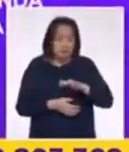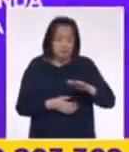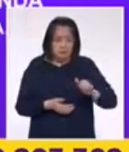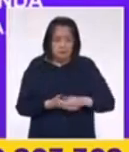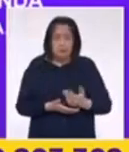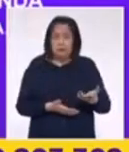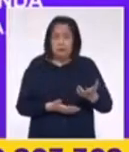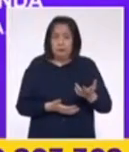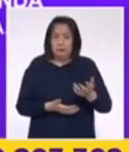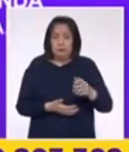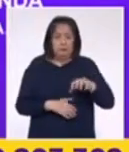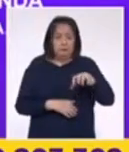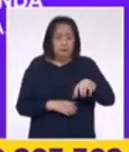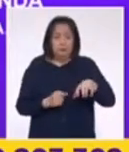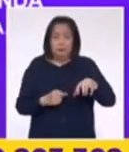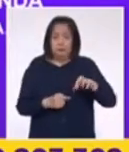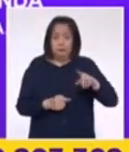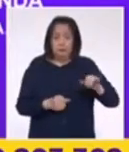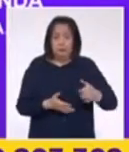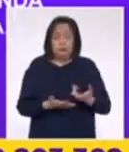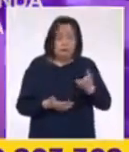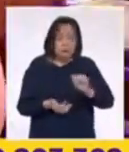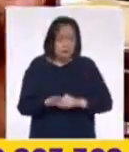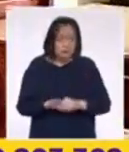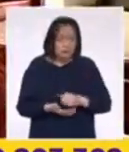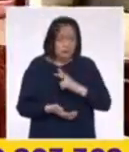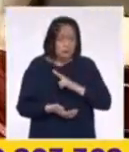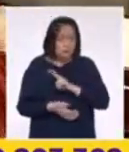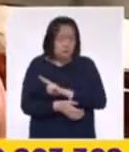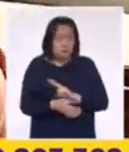como los del Pronoí Haya de la Torre en Ventanilla no